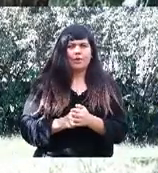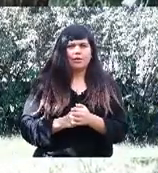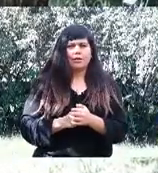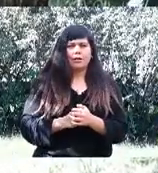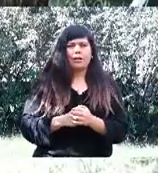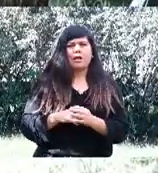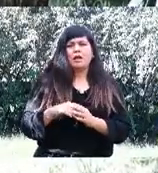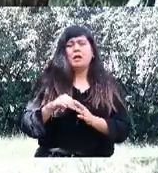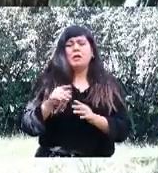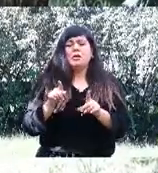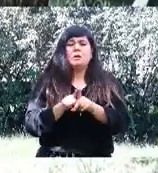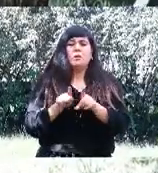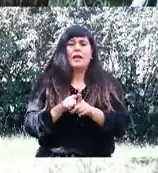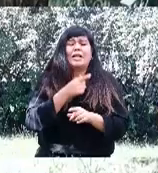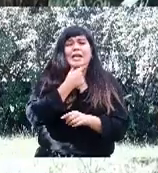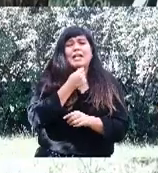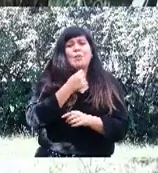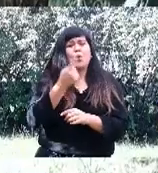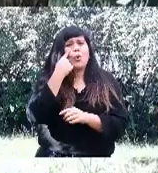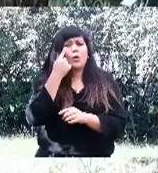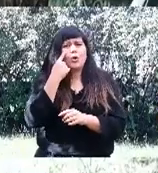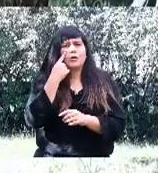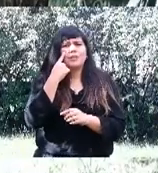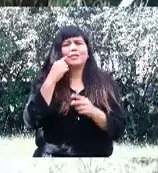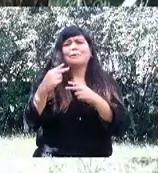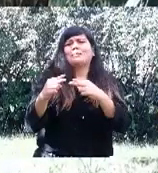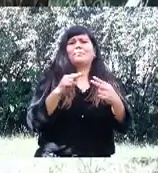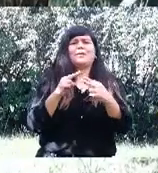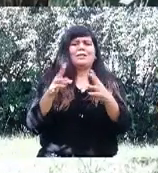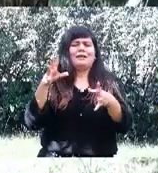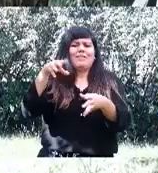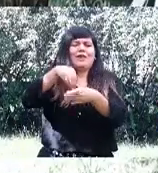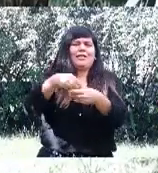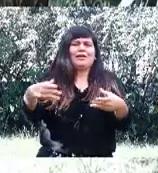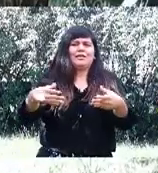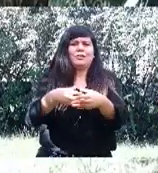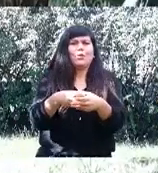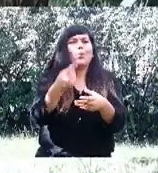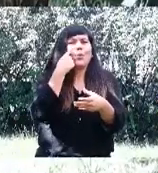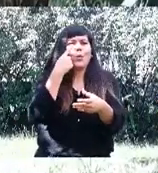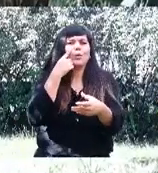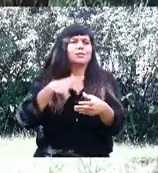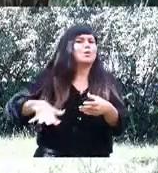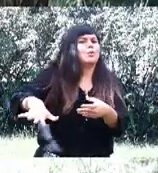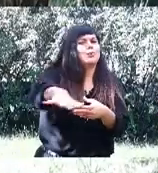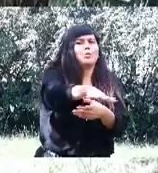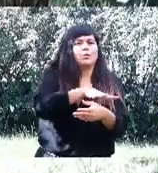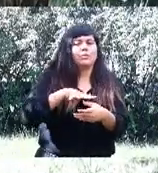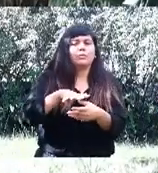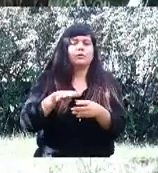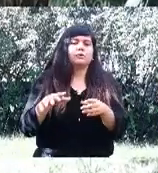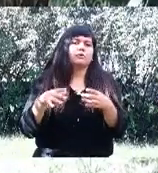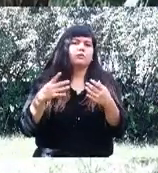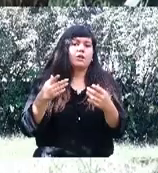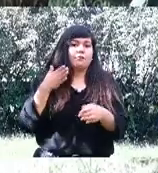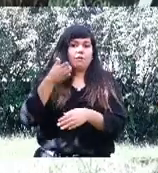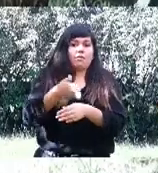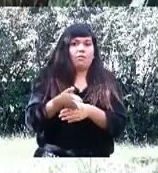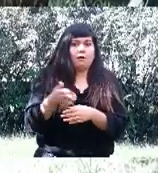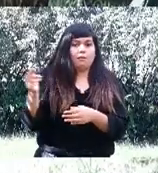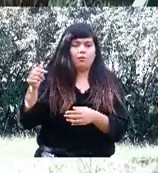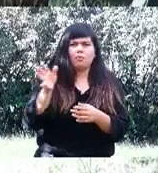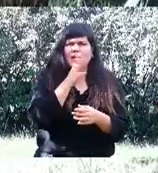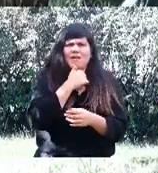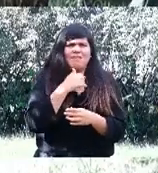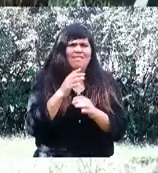avesos porque queríamos conocer desde la perspectiva interna el territorio por lo tanto nos instalamos cuando no había nada no había